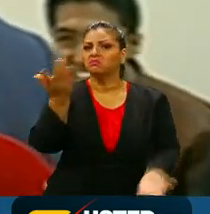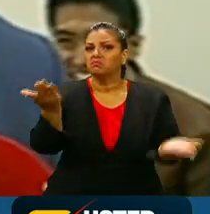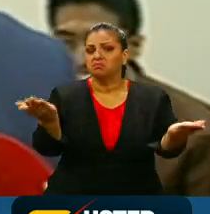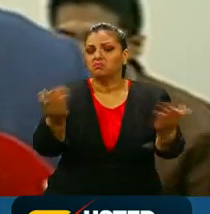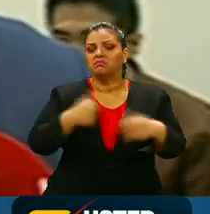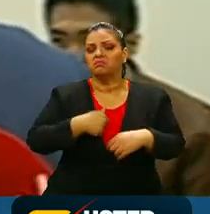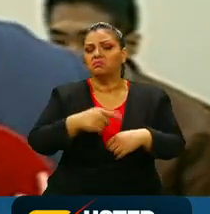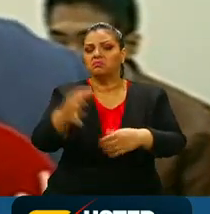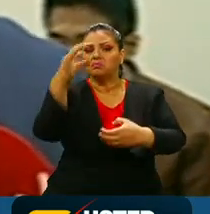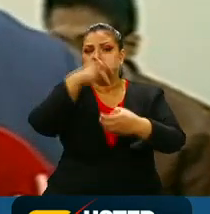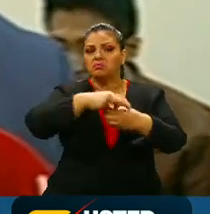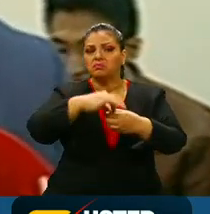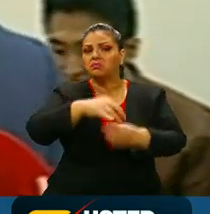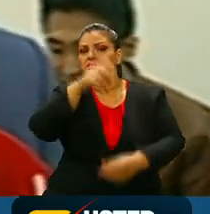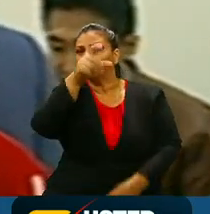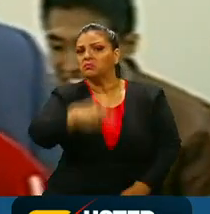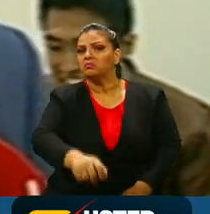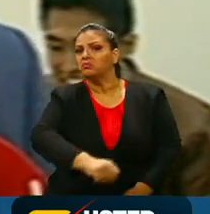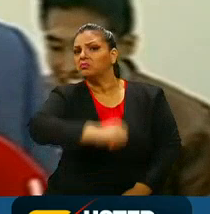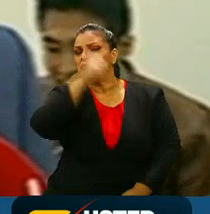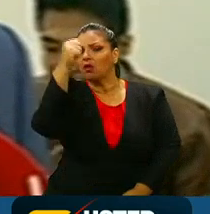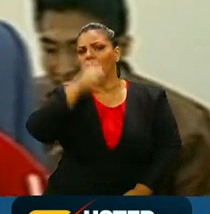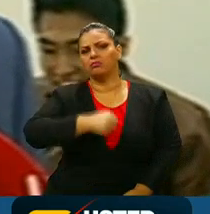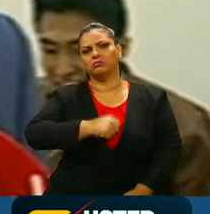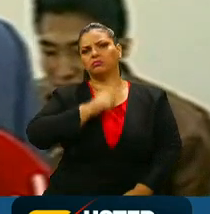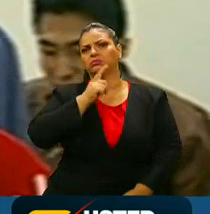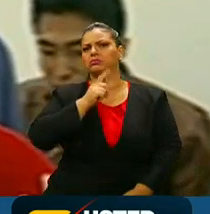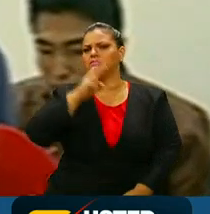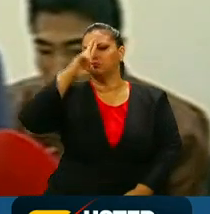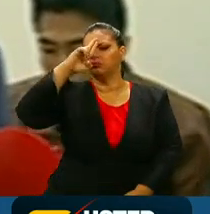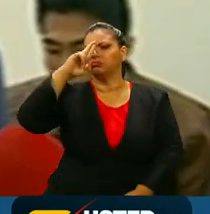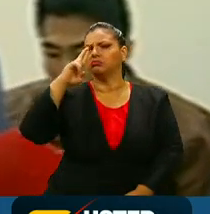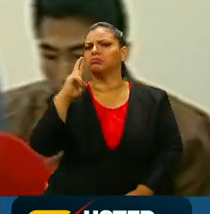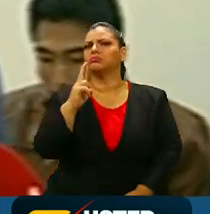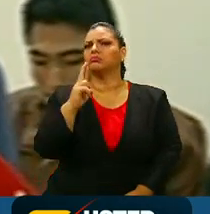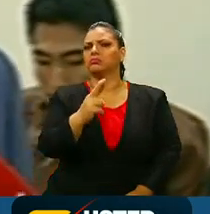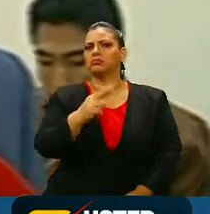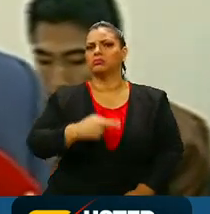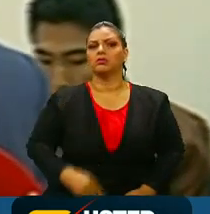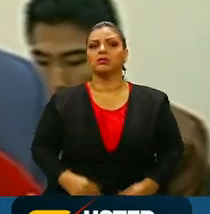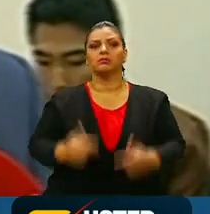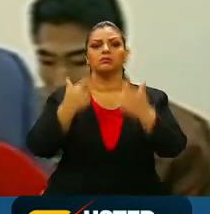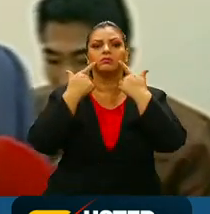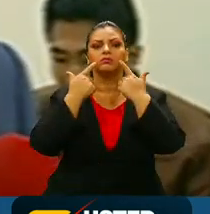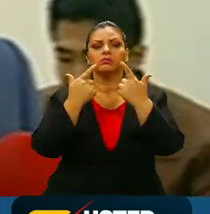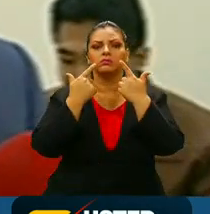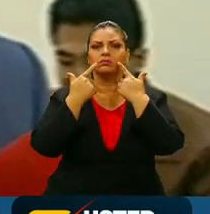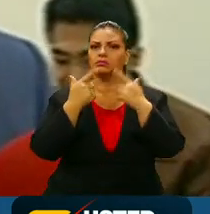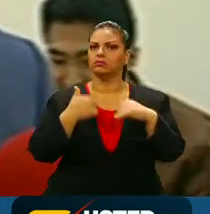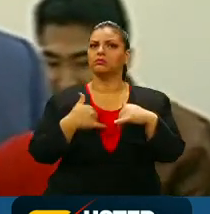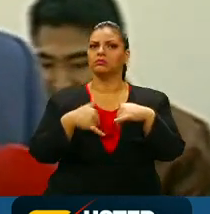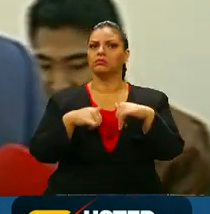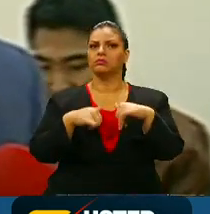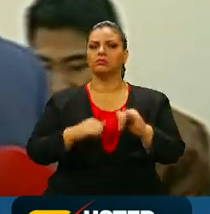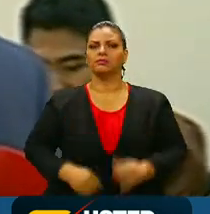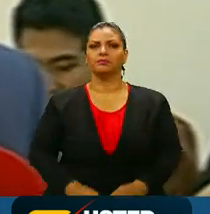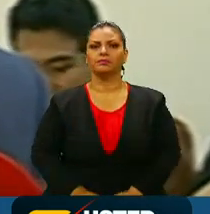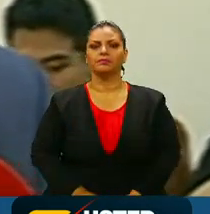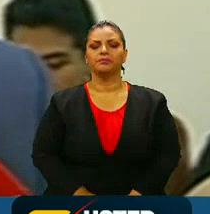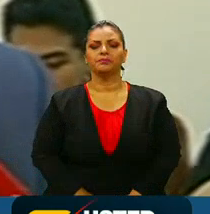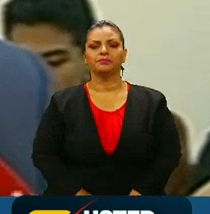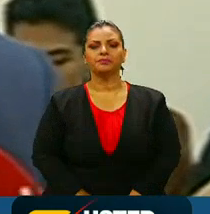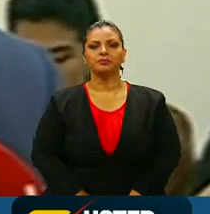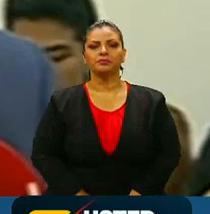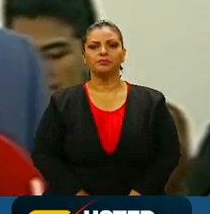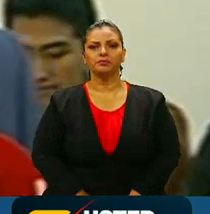democracia, por supuesto que estaremos vigilantes de nuestros votos como corresponde, eso lo hará nuestra militancia,